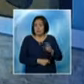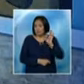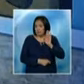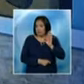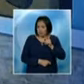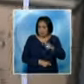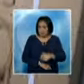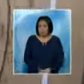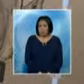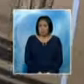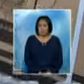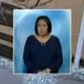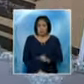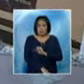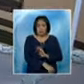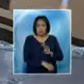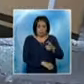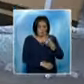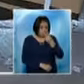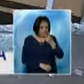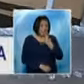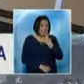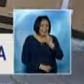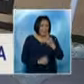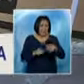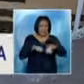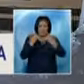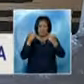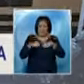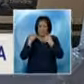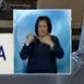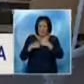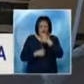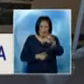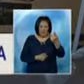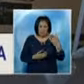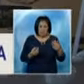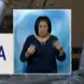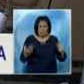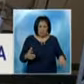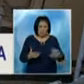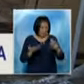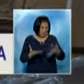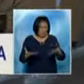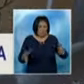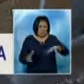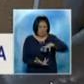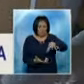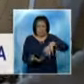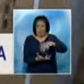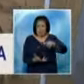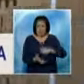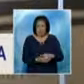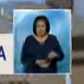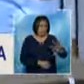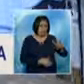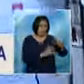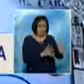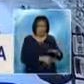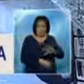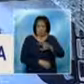Borja. Dejaron la mampara destrozada y decenas de artículos de tecnología regados en el suelo. Los delincuentes